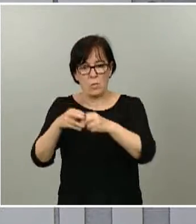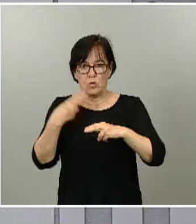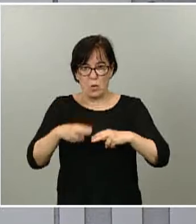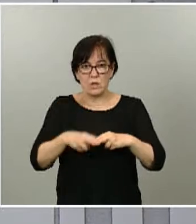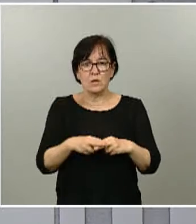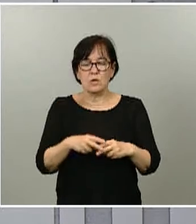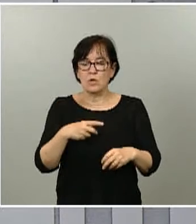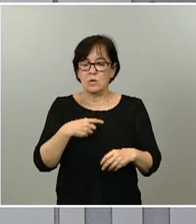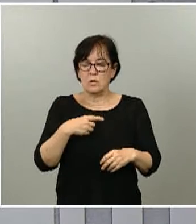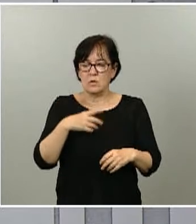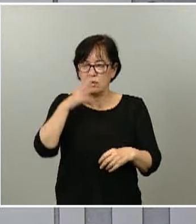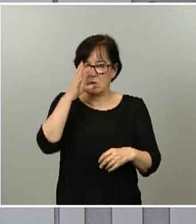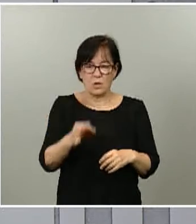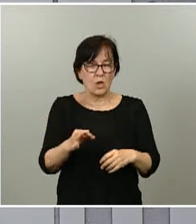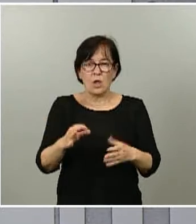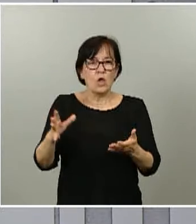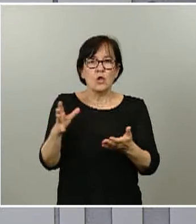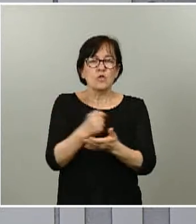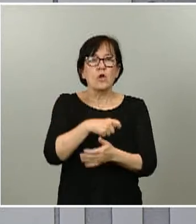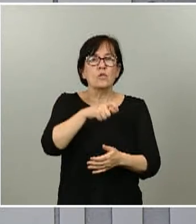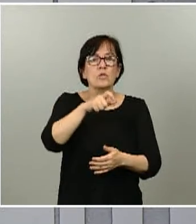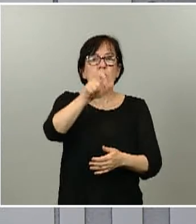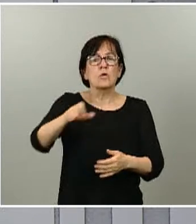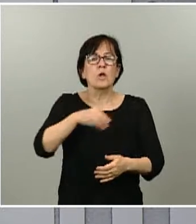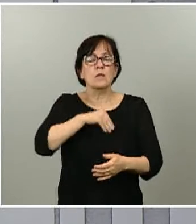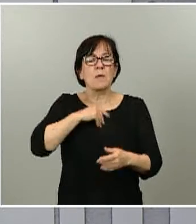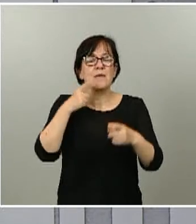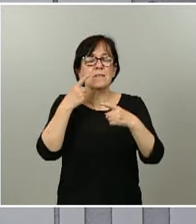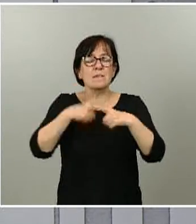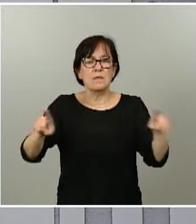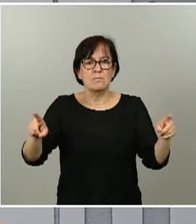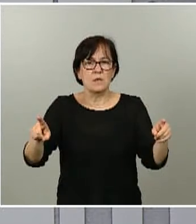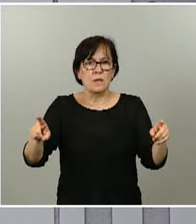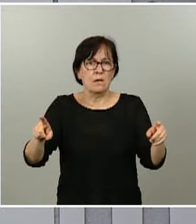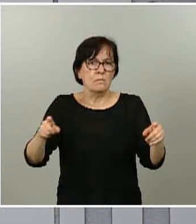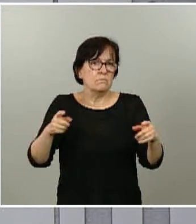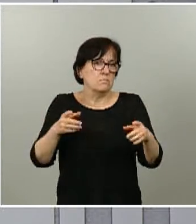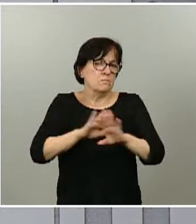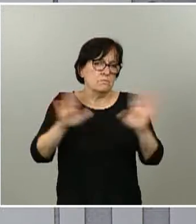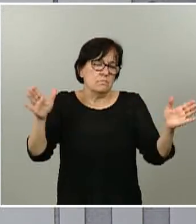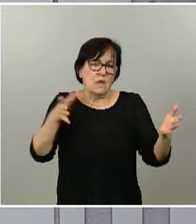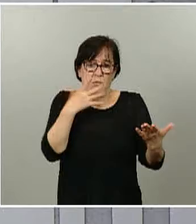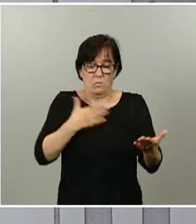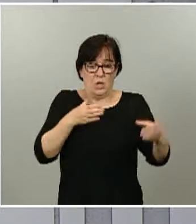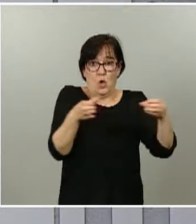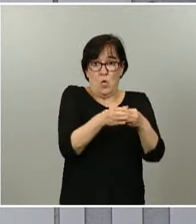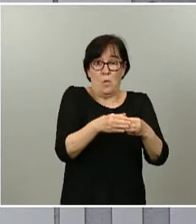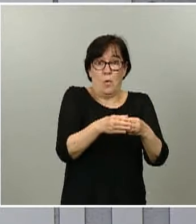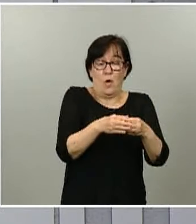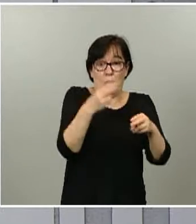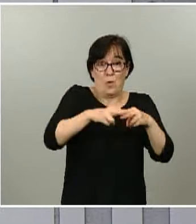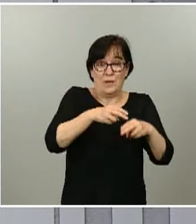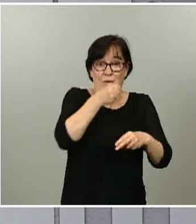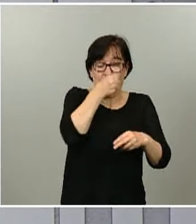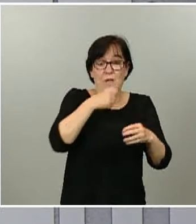todo el mundo y todos los españoles conocen las diferencias abismales que en concreto mi formación política, también Unidas Podemos,